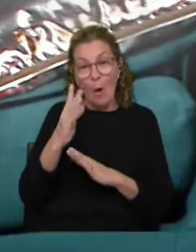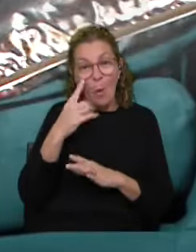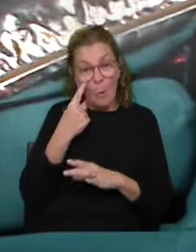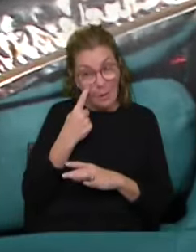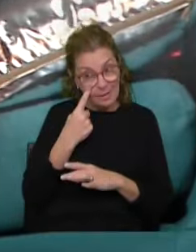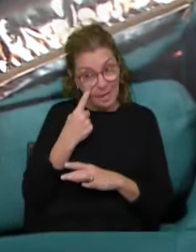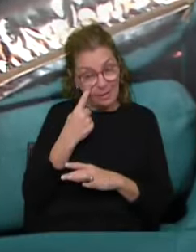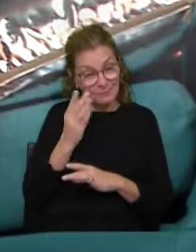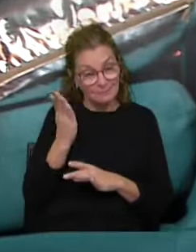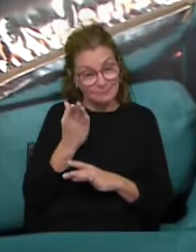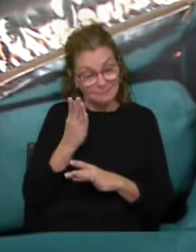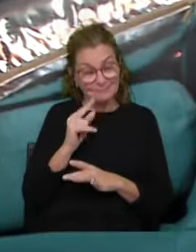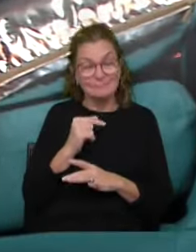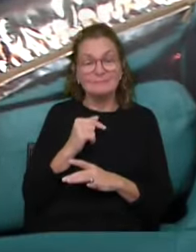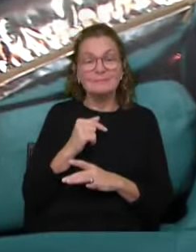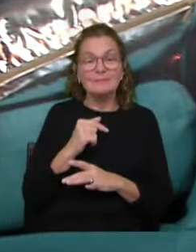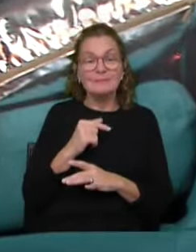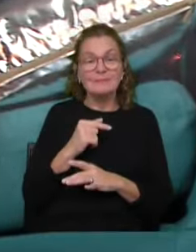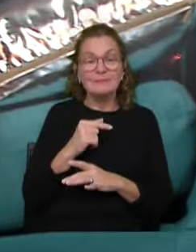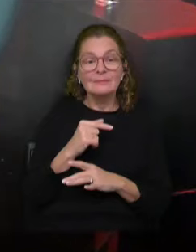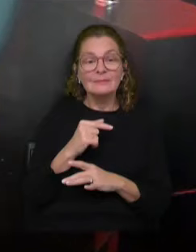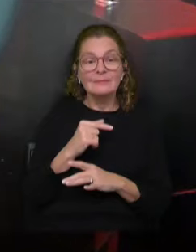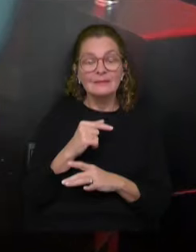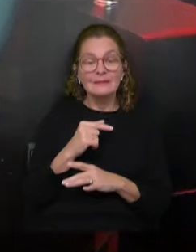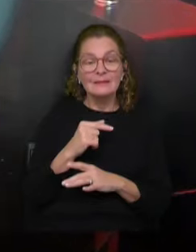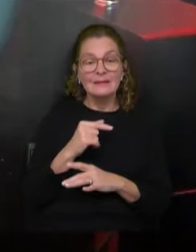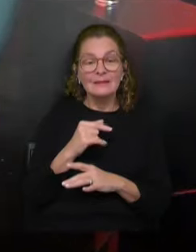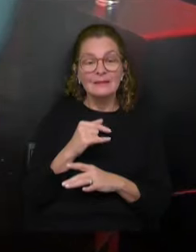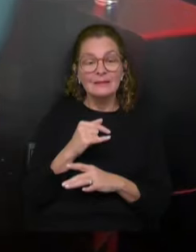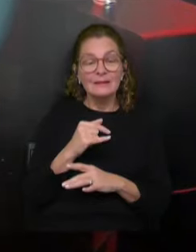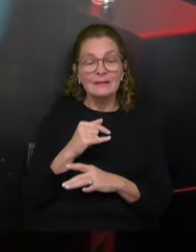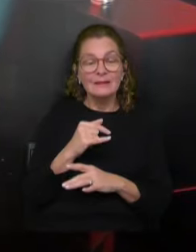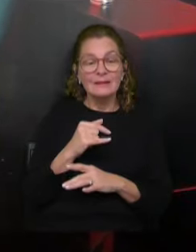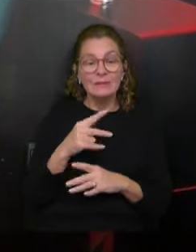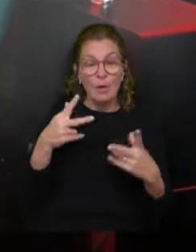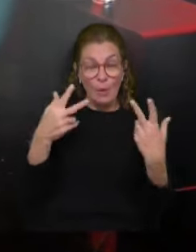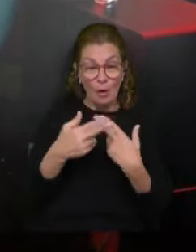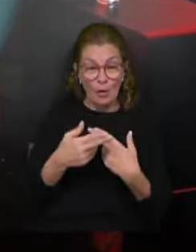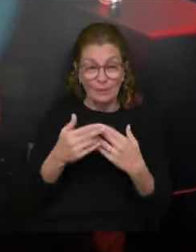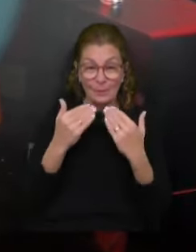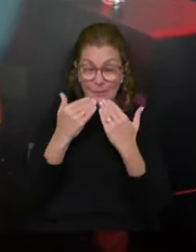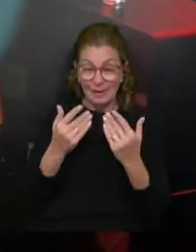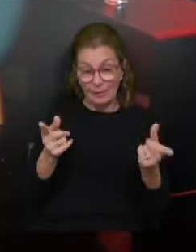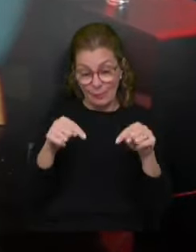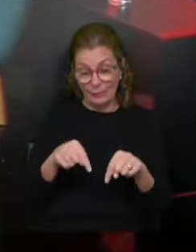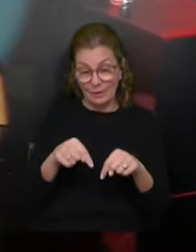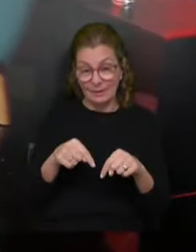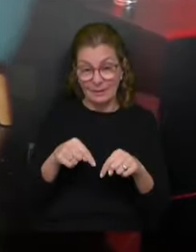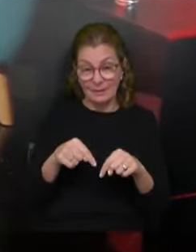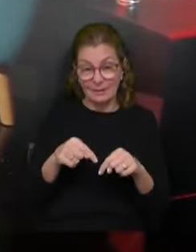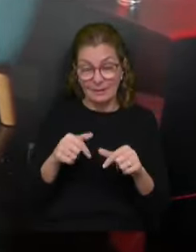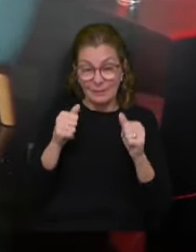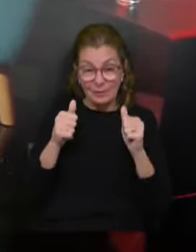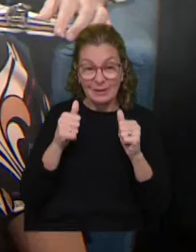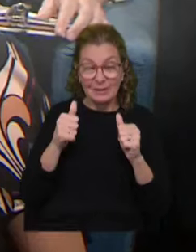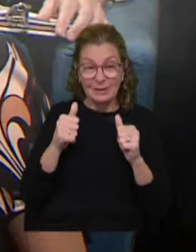nos vamos. Gracias, chiquilines. Dale, ya soy. Noelia, tirá que tenemos que ir a un corte. Verdad. Muchas gracias por haber estado acá. Que estén increíbles